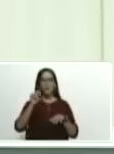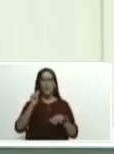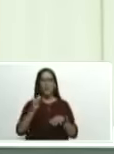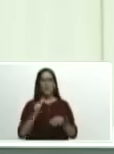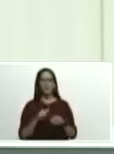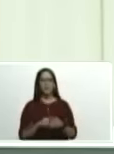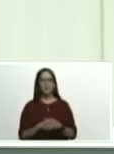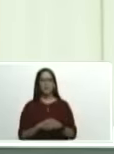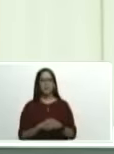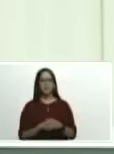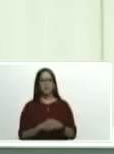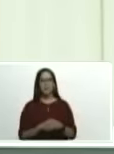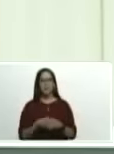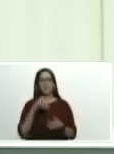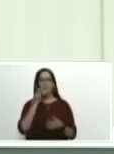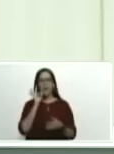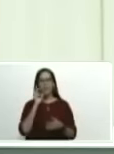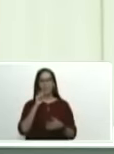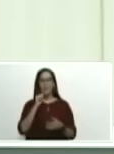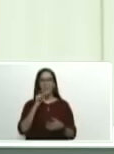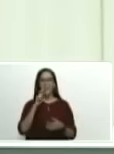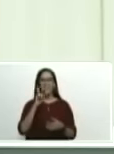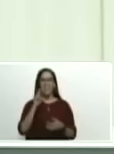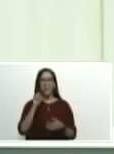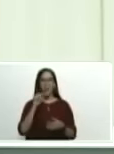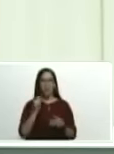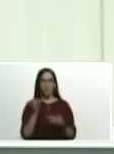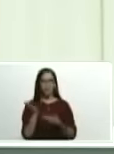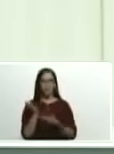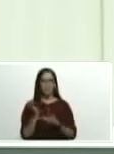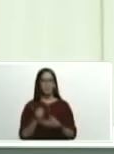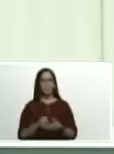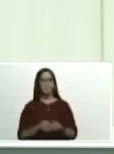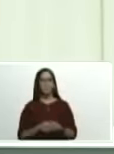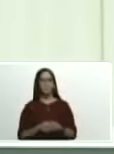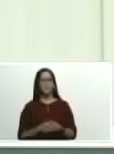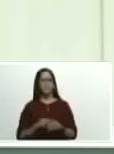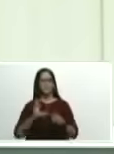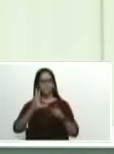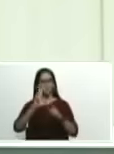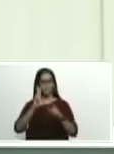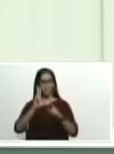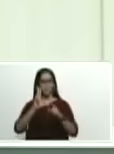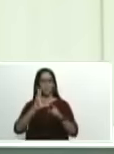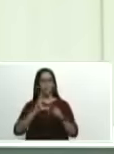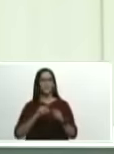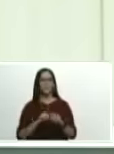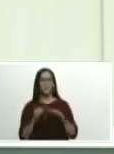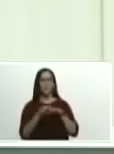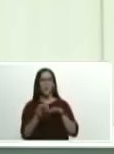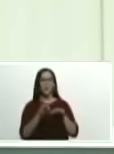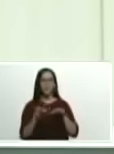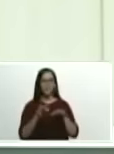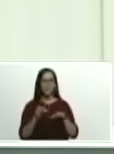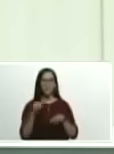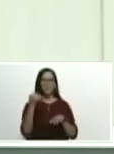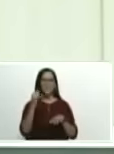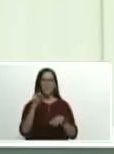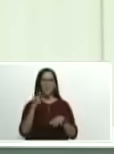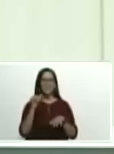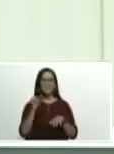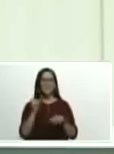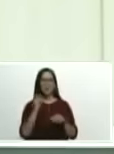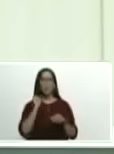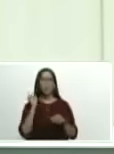la torrefactora Café Cardenal. En tercer lugar, en el municipio Saraza,